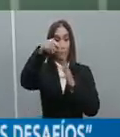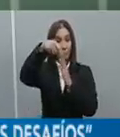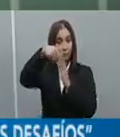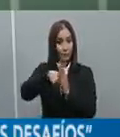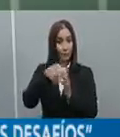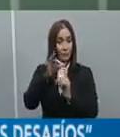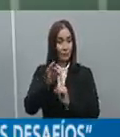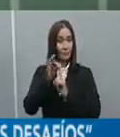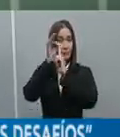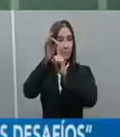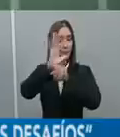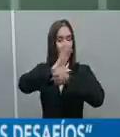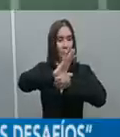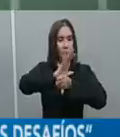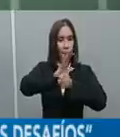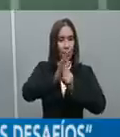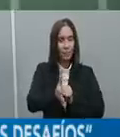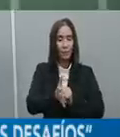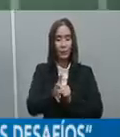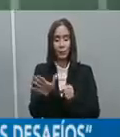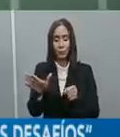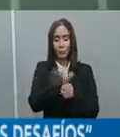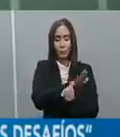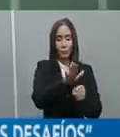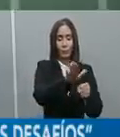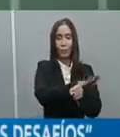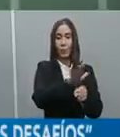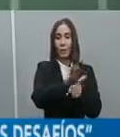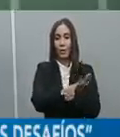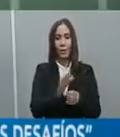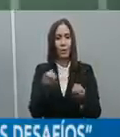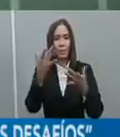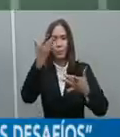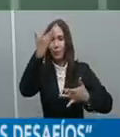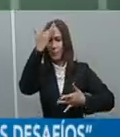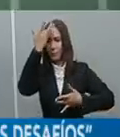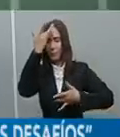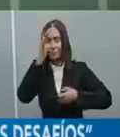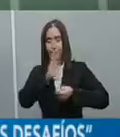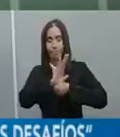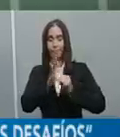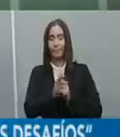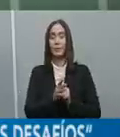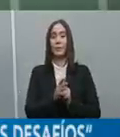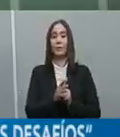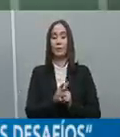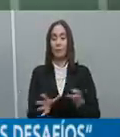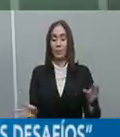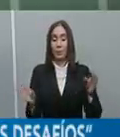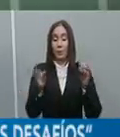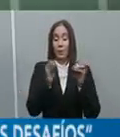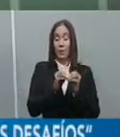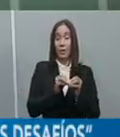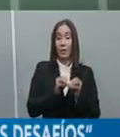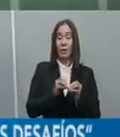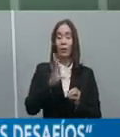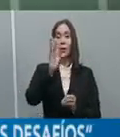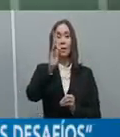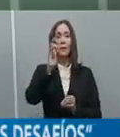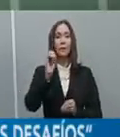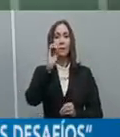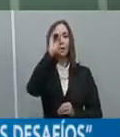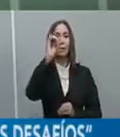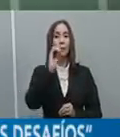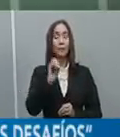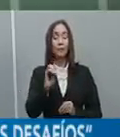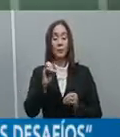COVID-19 de la red pública están ocupadas, llegando esta ocupación a alcanzar hasta un 70% en el Distrito Nacional y